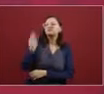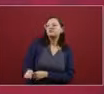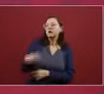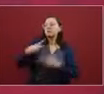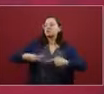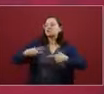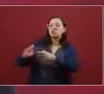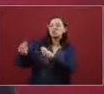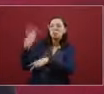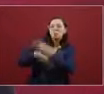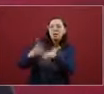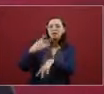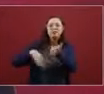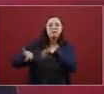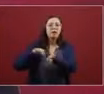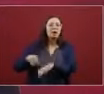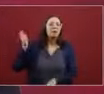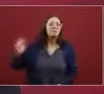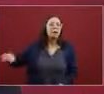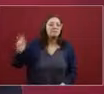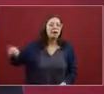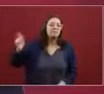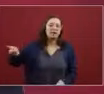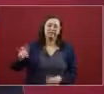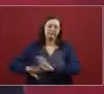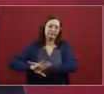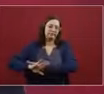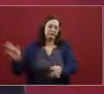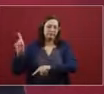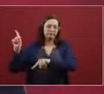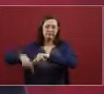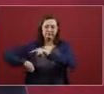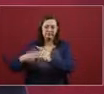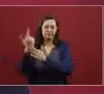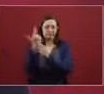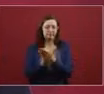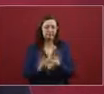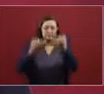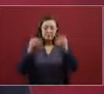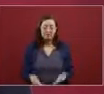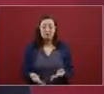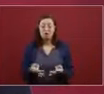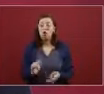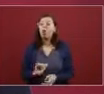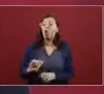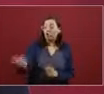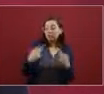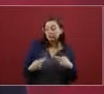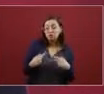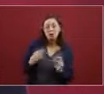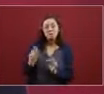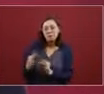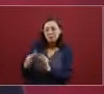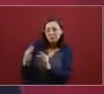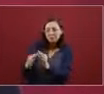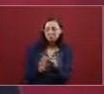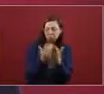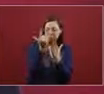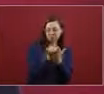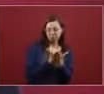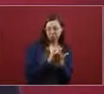y que no se quite de la nómina a quienes tienen derecho para que se les